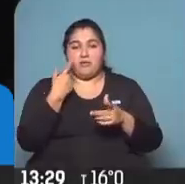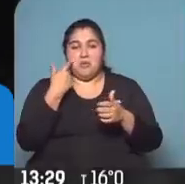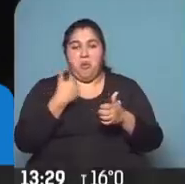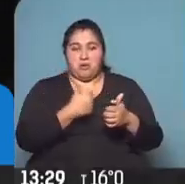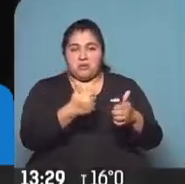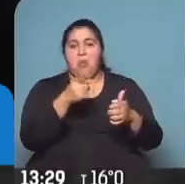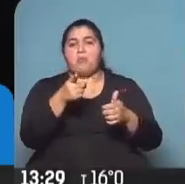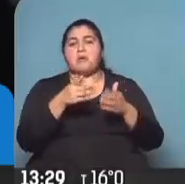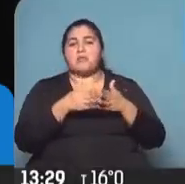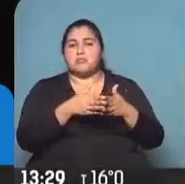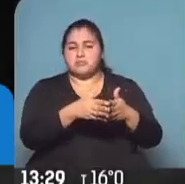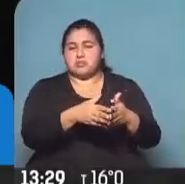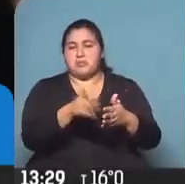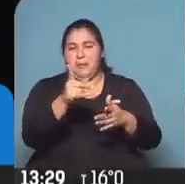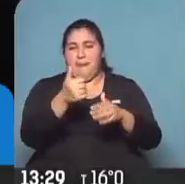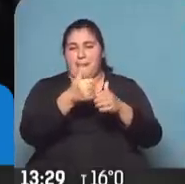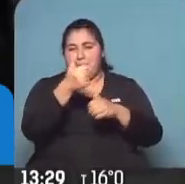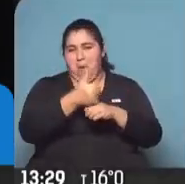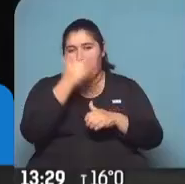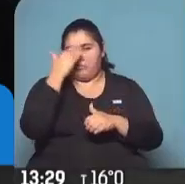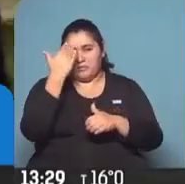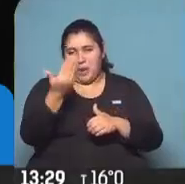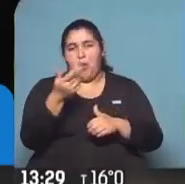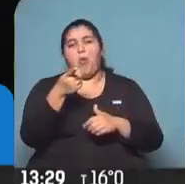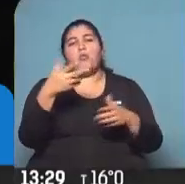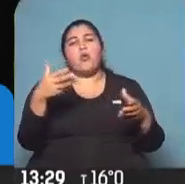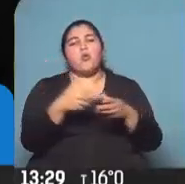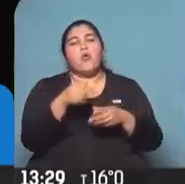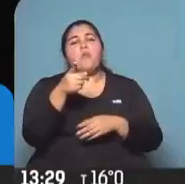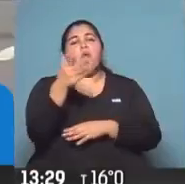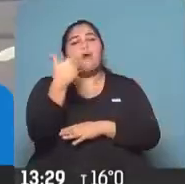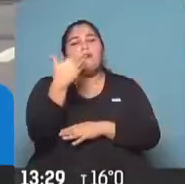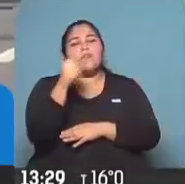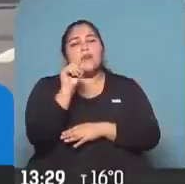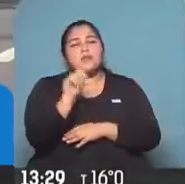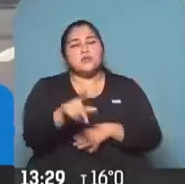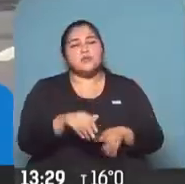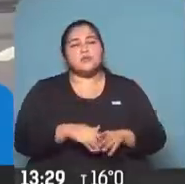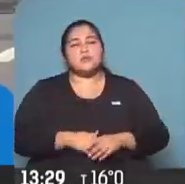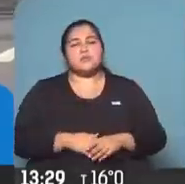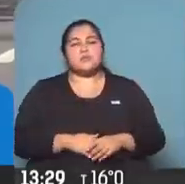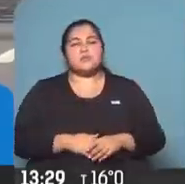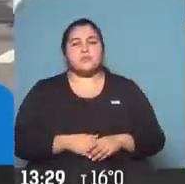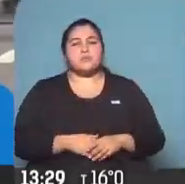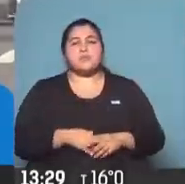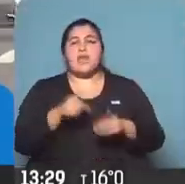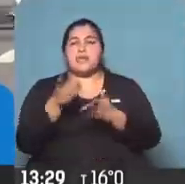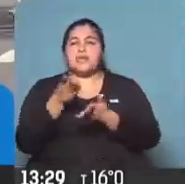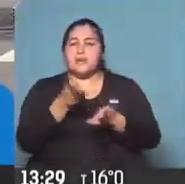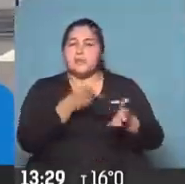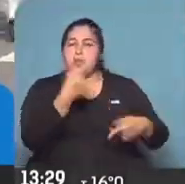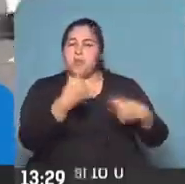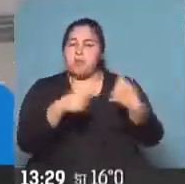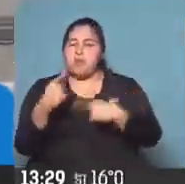hacen su paso frente al muerto oficiales la ocupación pandilla tira prefectura naval argentina representando los servicios operativos y